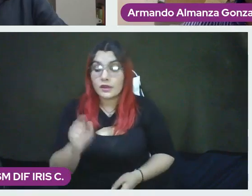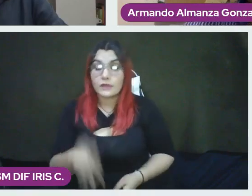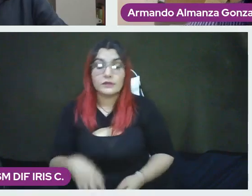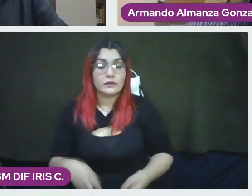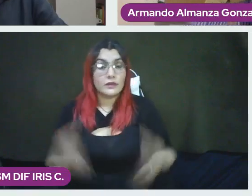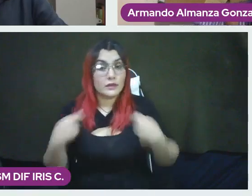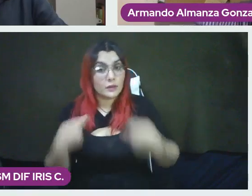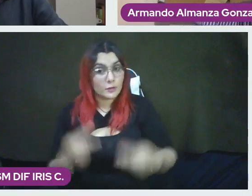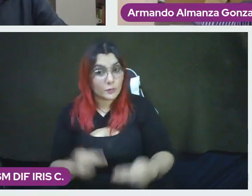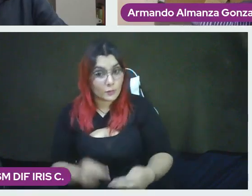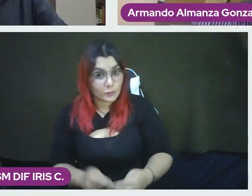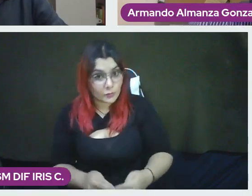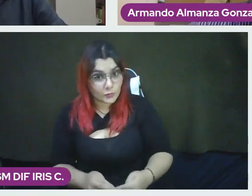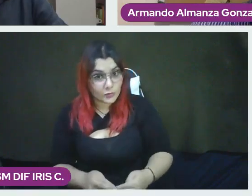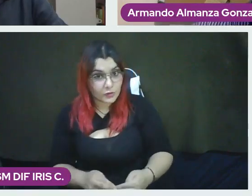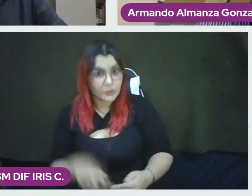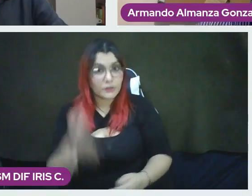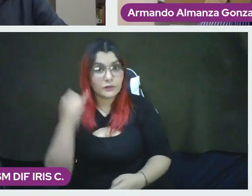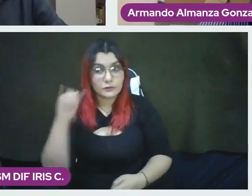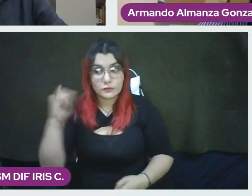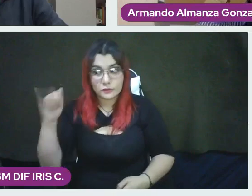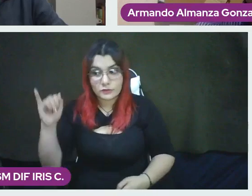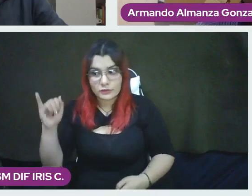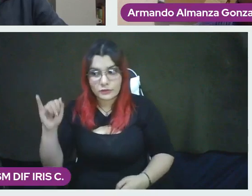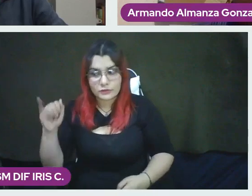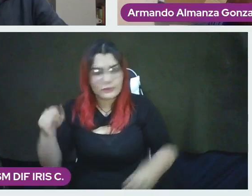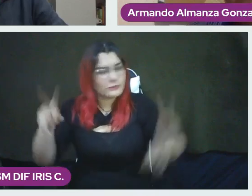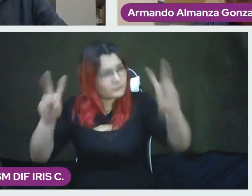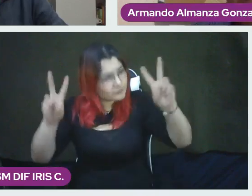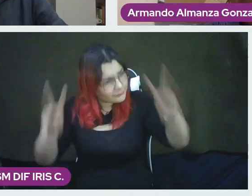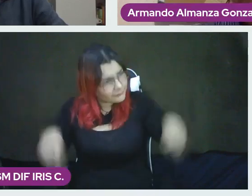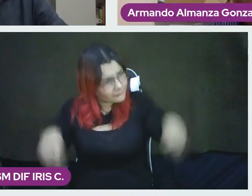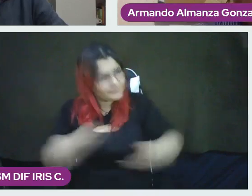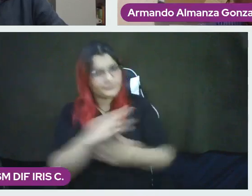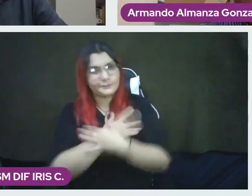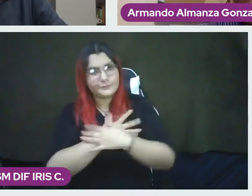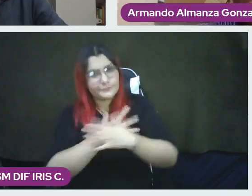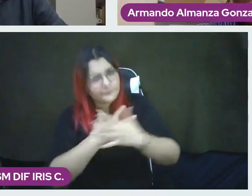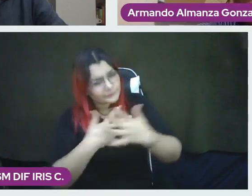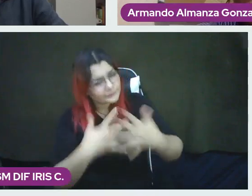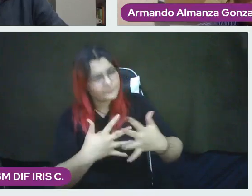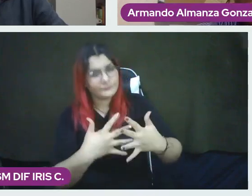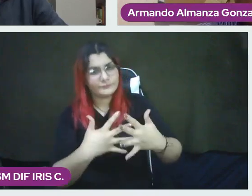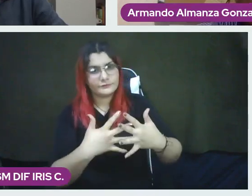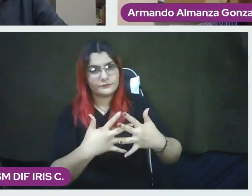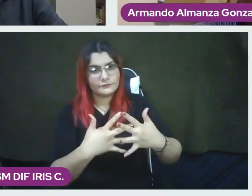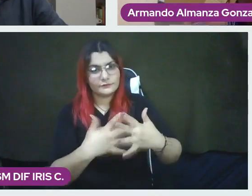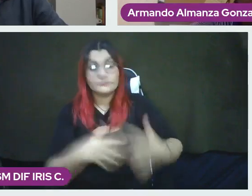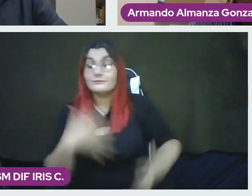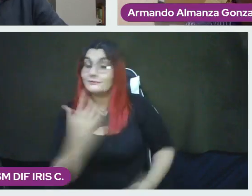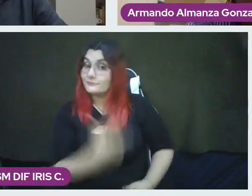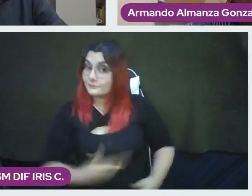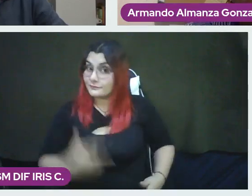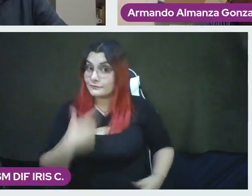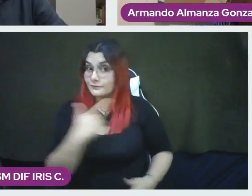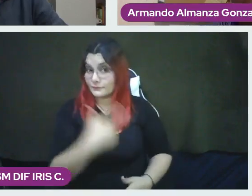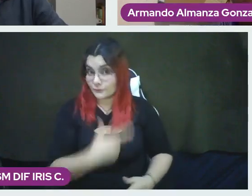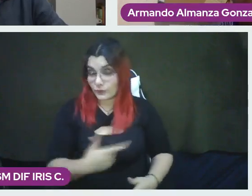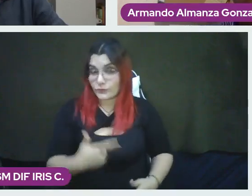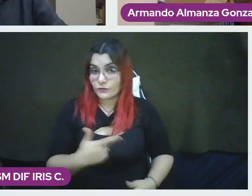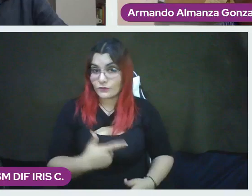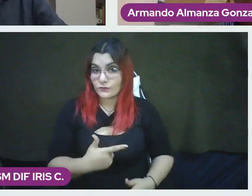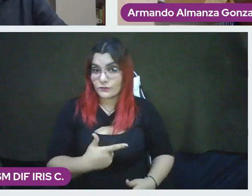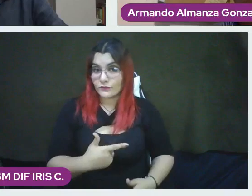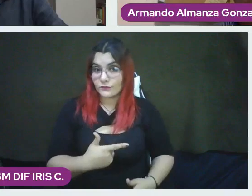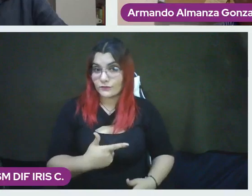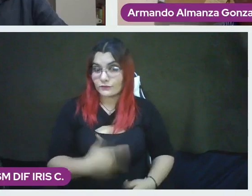tranquilidad, ese amor por su profesión para poder comenzar con la impartición de conocimientos hacia